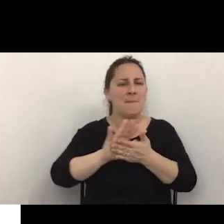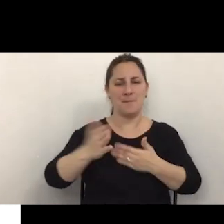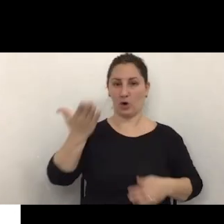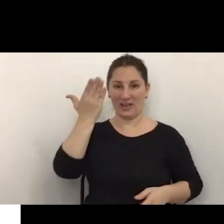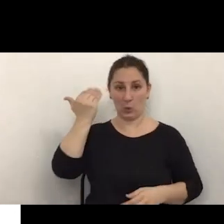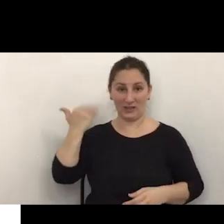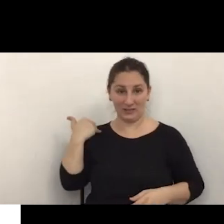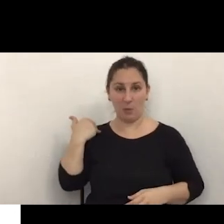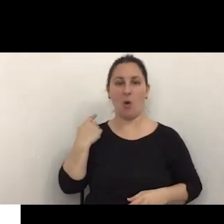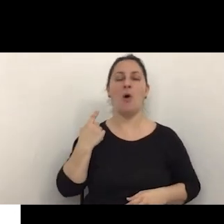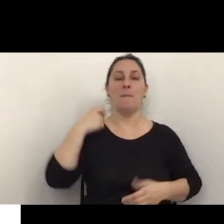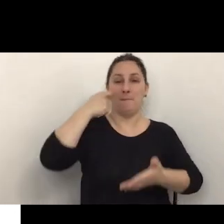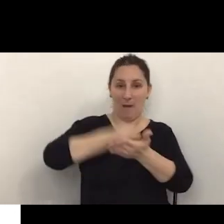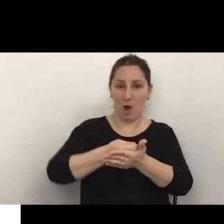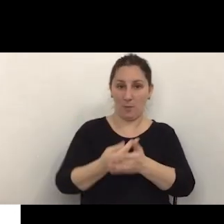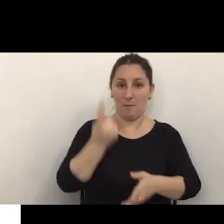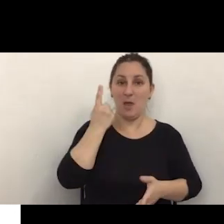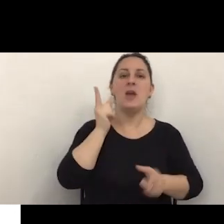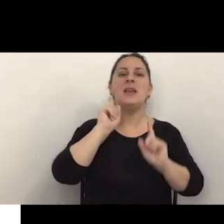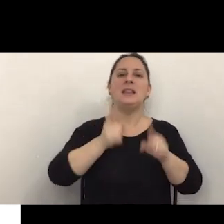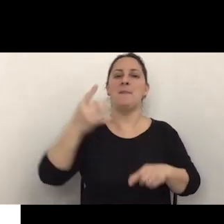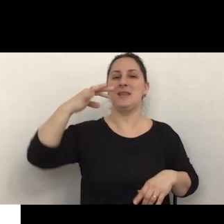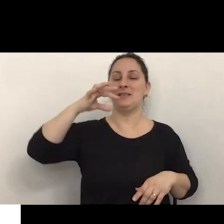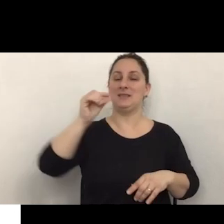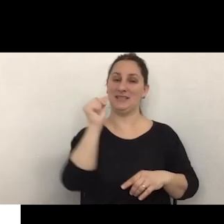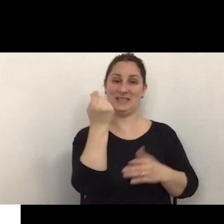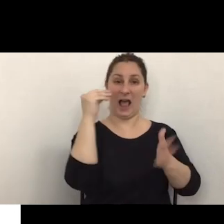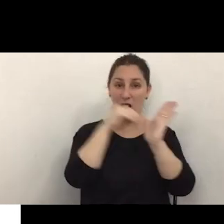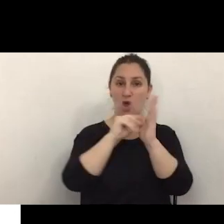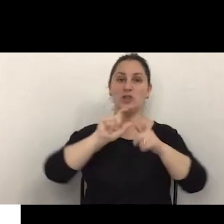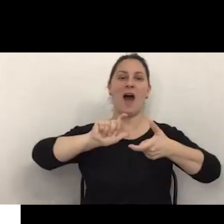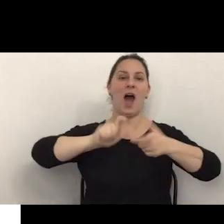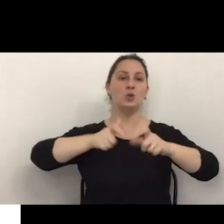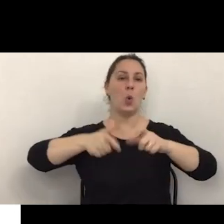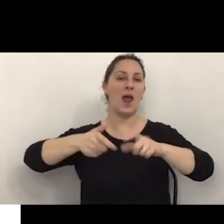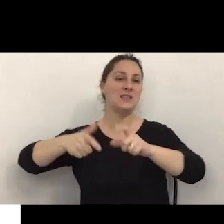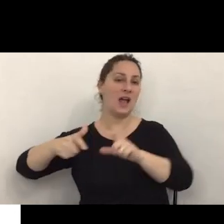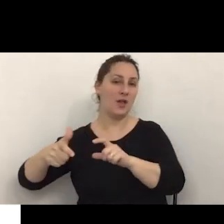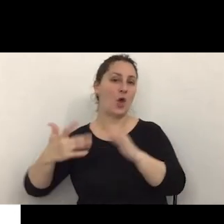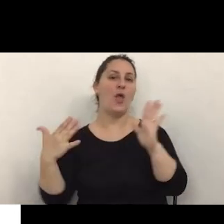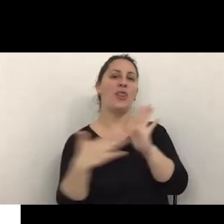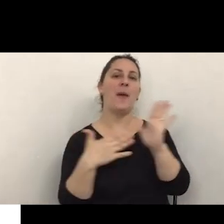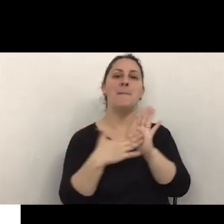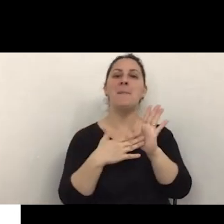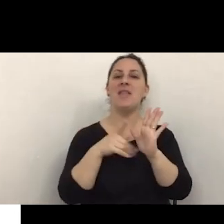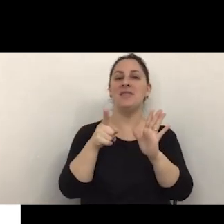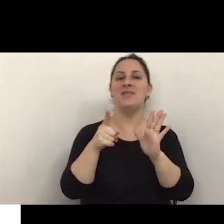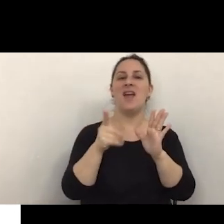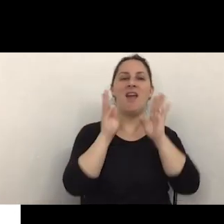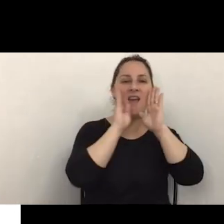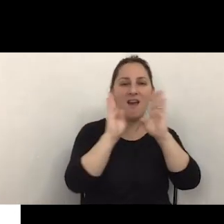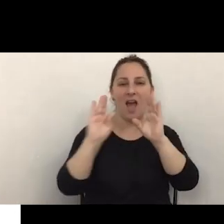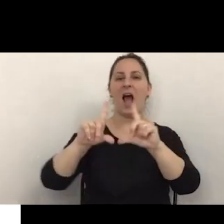primera liquidación, y sobre el saldo que se irá actualizando de acuerdo a la movilidad prevista del